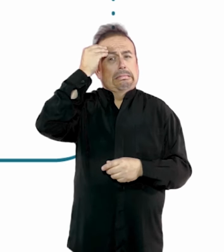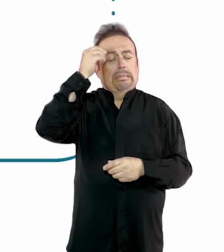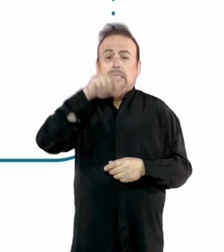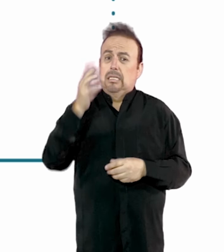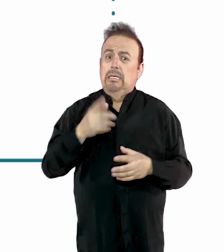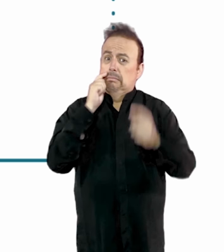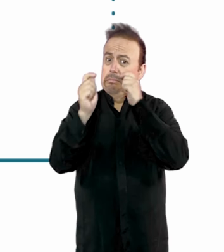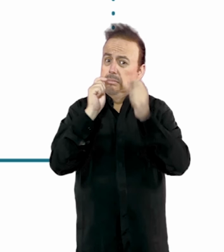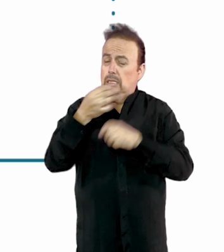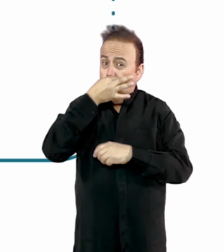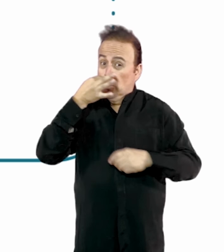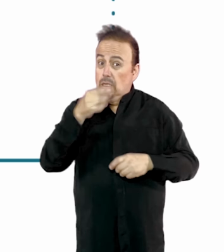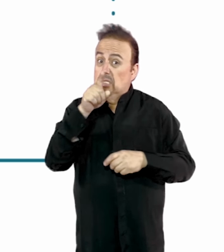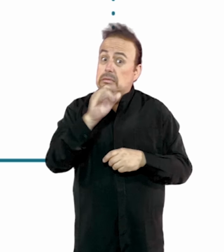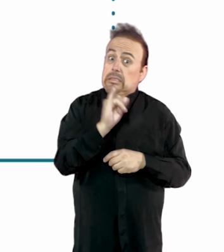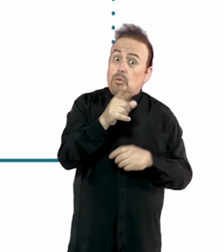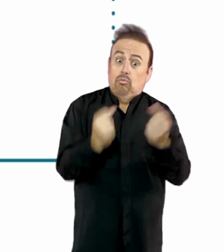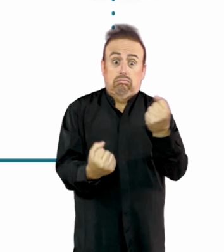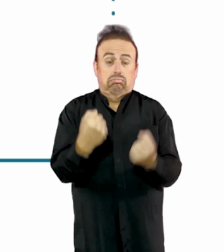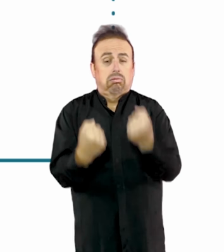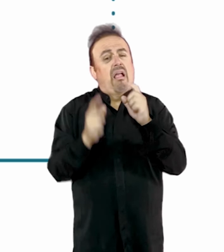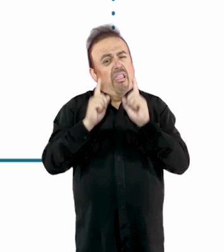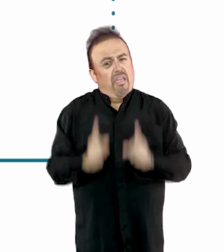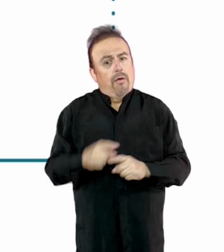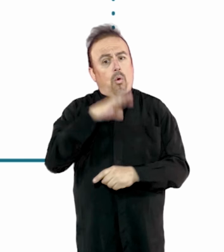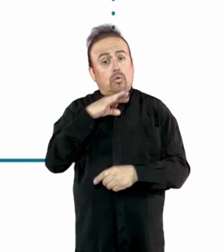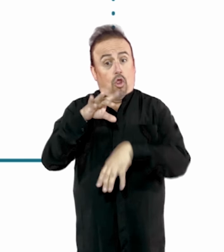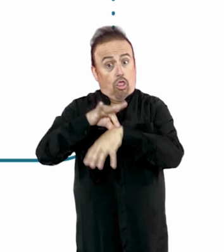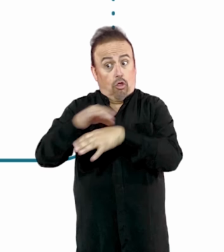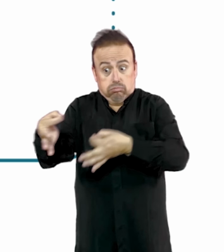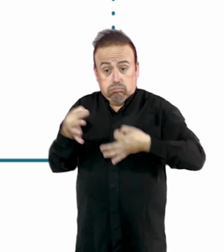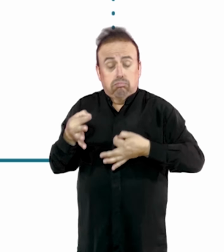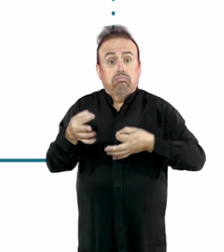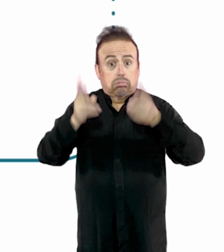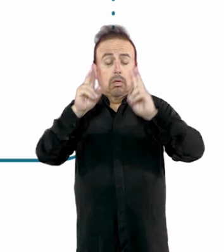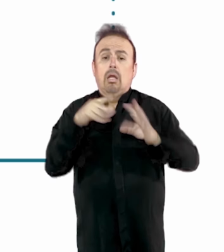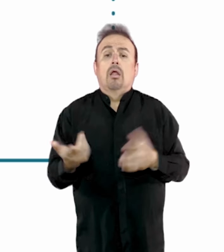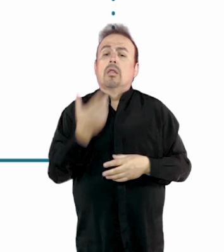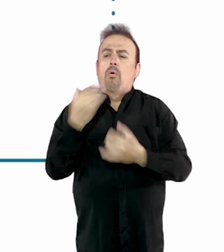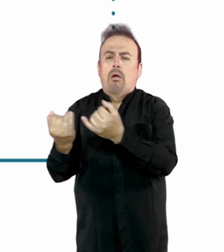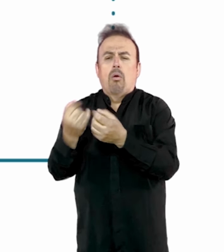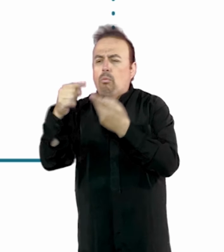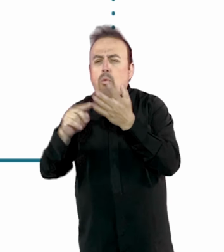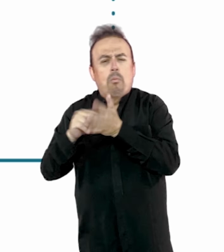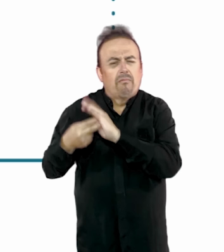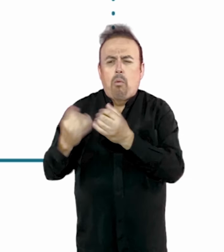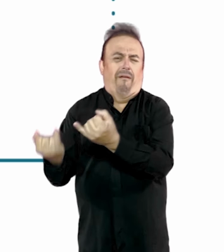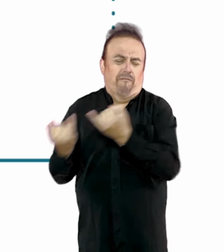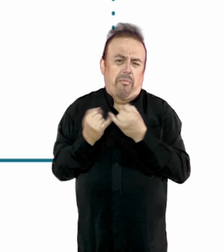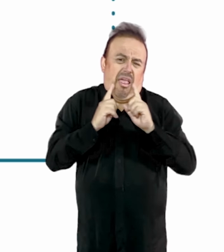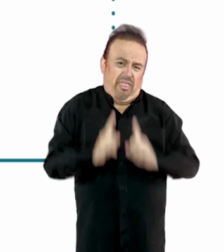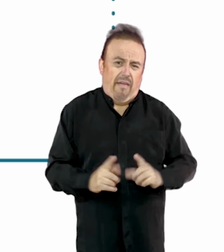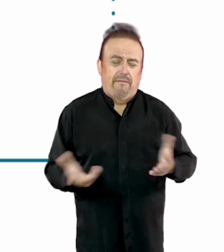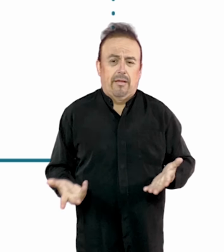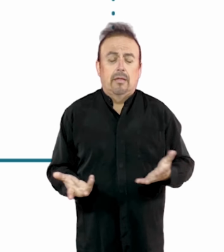del consumo de fármacos si va a conducir. Deben ser utilizados con receta médica y deben informarse de todos los efectos secundarios que